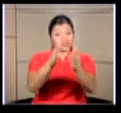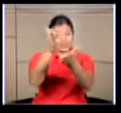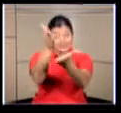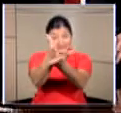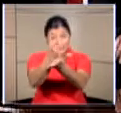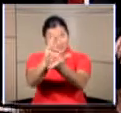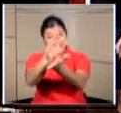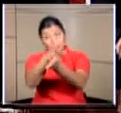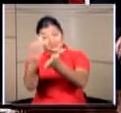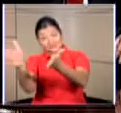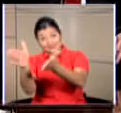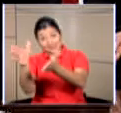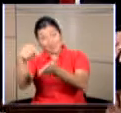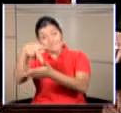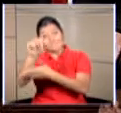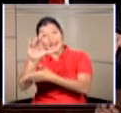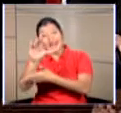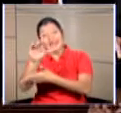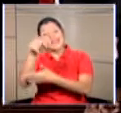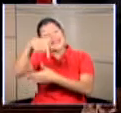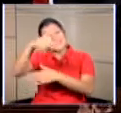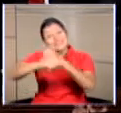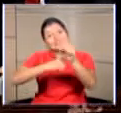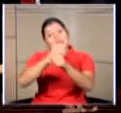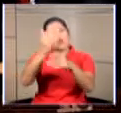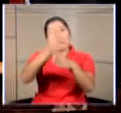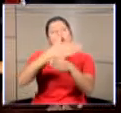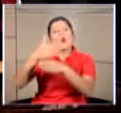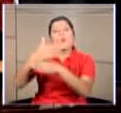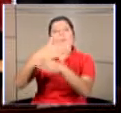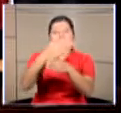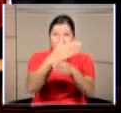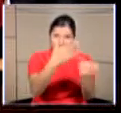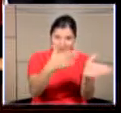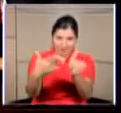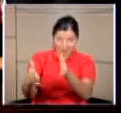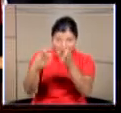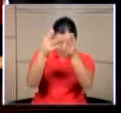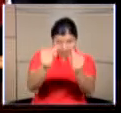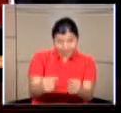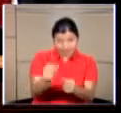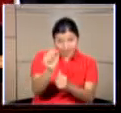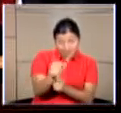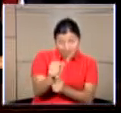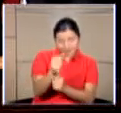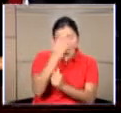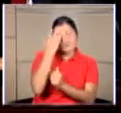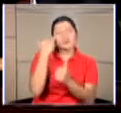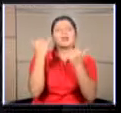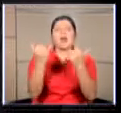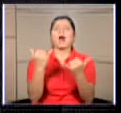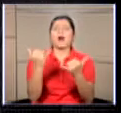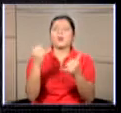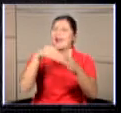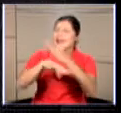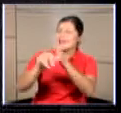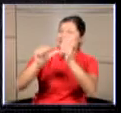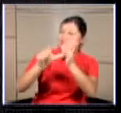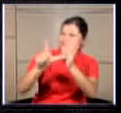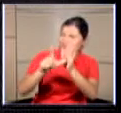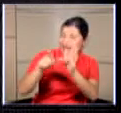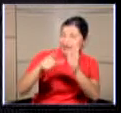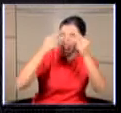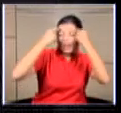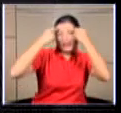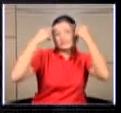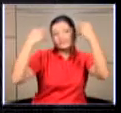Ok. Ustedes, el principal problema que hay en estos momentos en la Asamblea Legislativa son los famosos recortes al presupuesto,